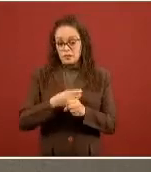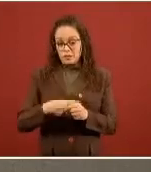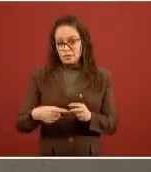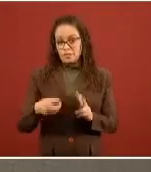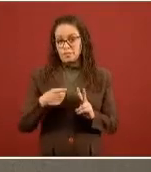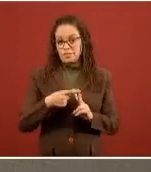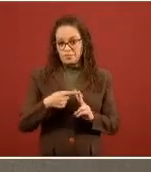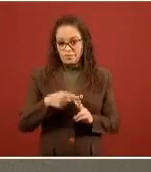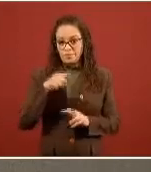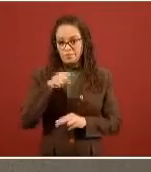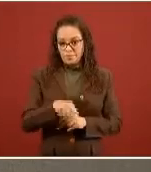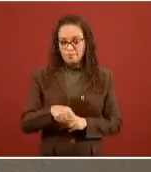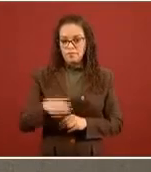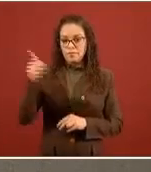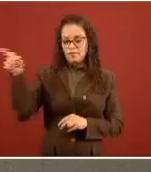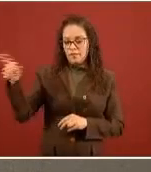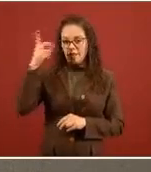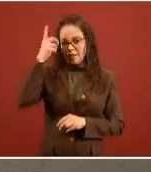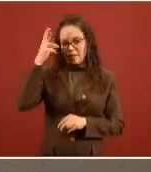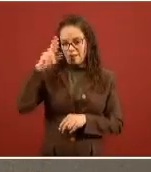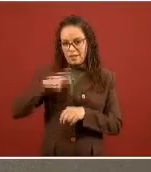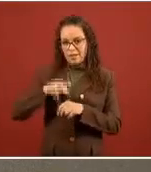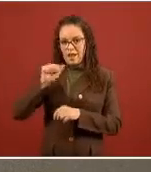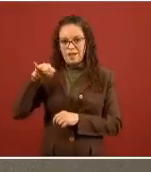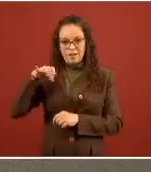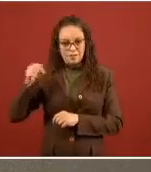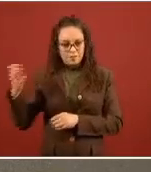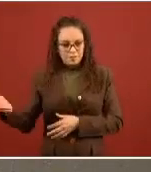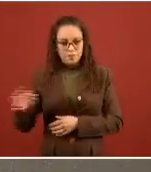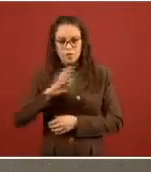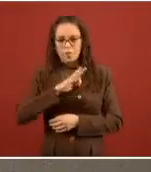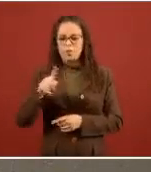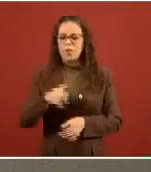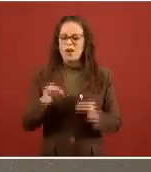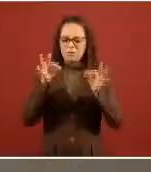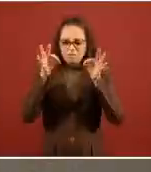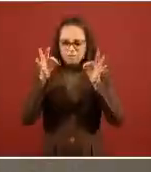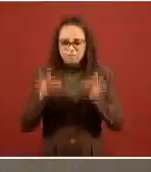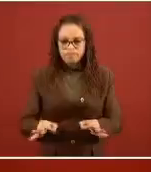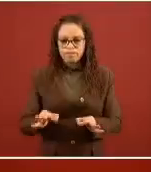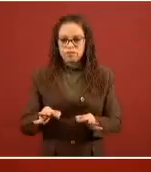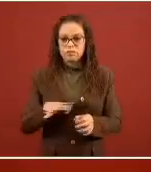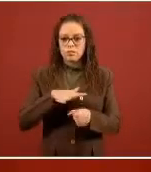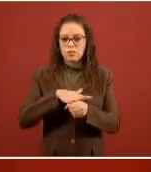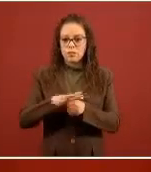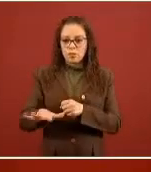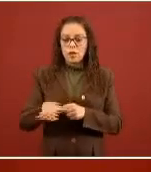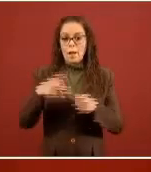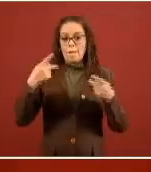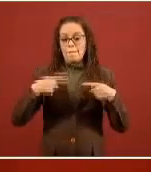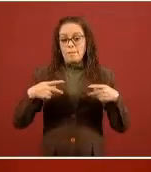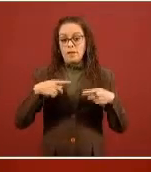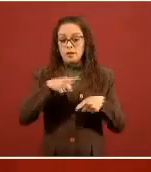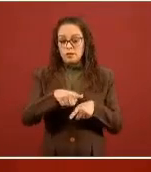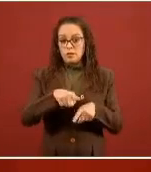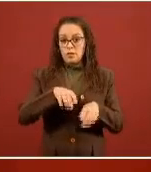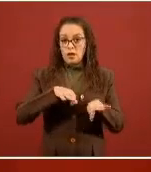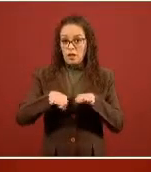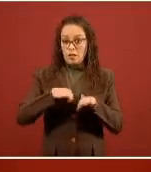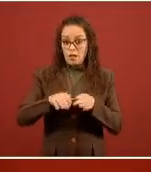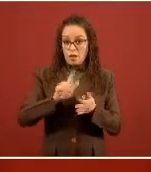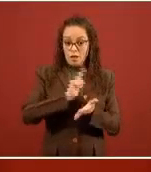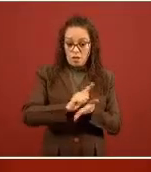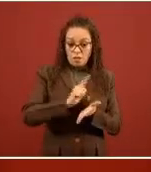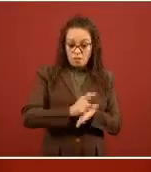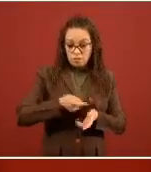Seguro Social de Prestaciones Médicas en cuanto a las características exactas del bono. Nos mencionaba que incluso hasta personal de limpieza va a aplicar lo del